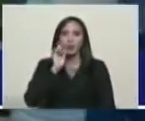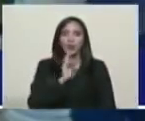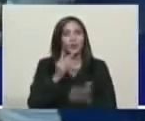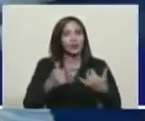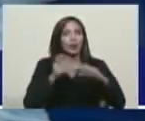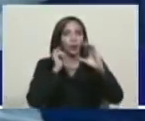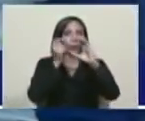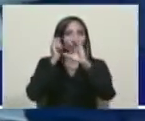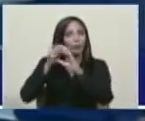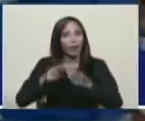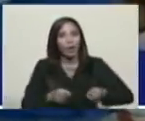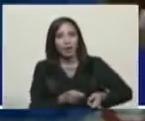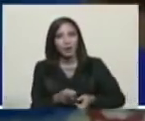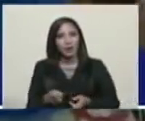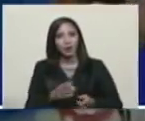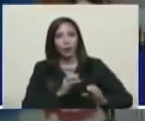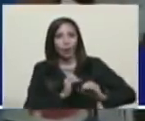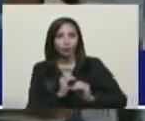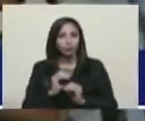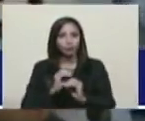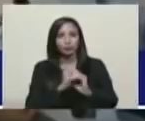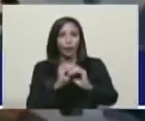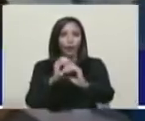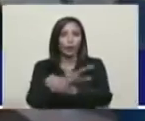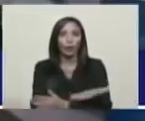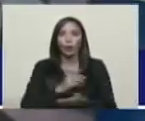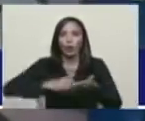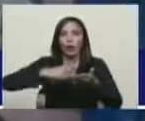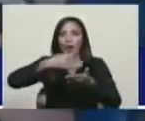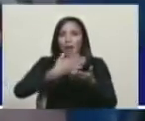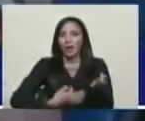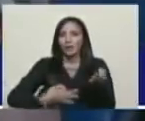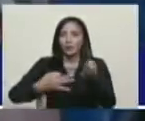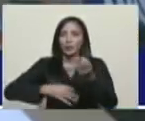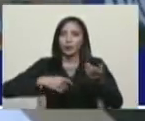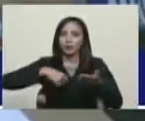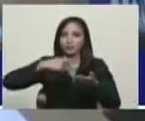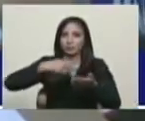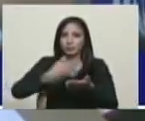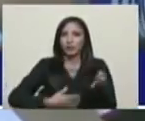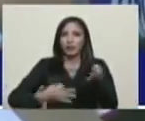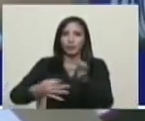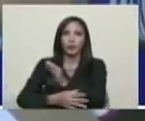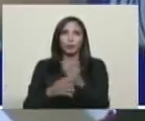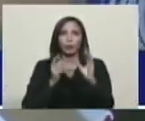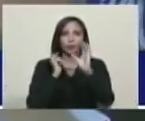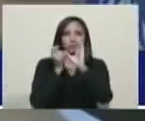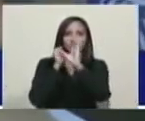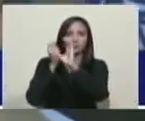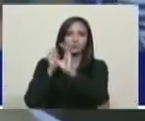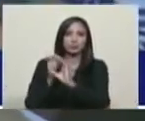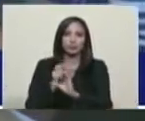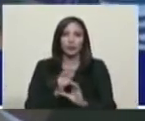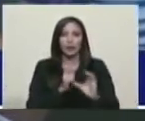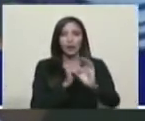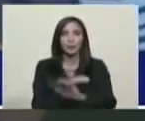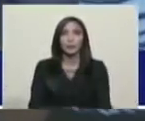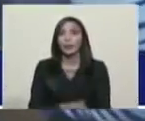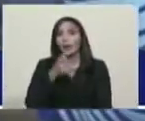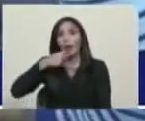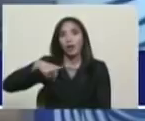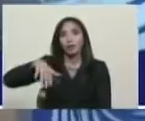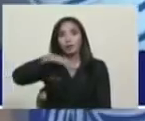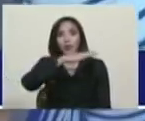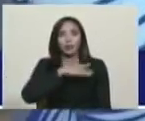del Orinoco, con la firma de las alianzas productivas con la minería artesanal. Y bueno, desde esta tierra hermosa tenemos